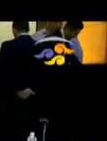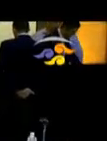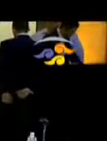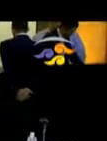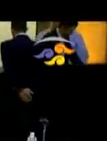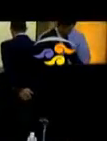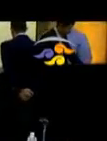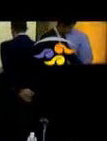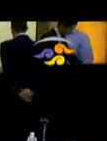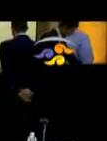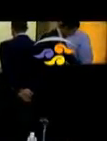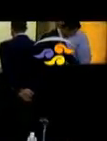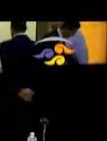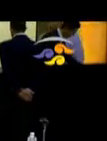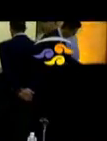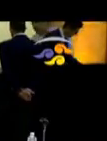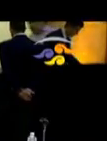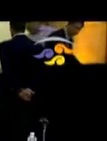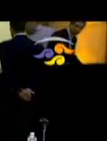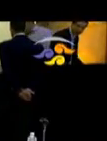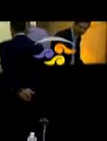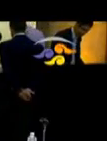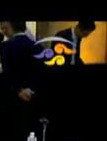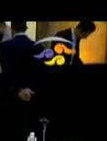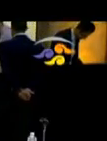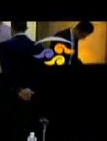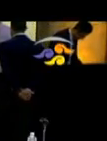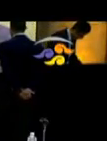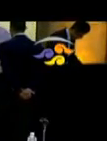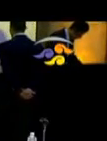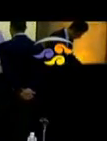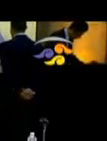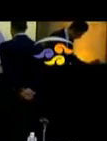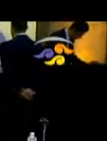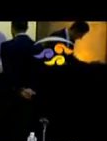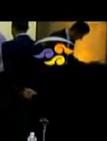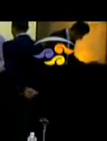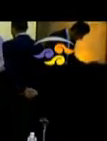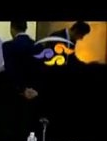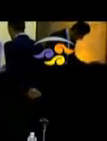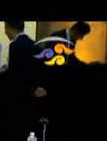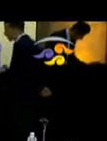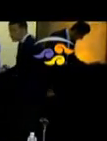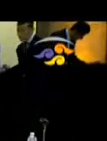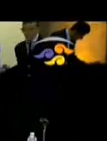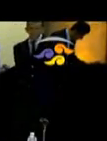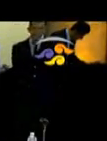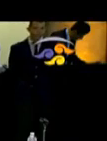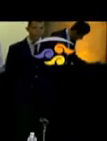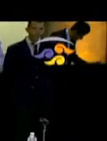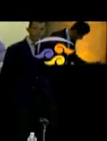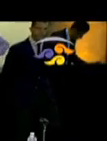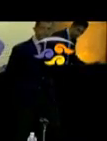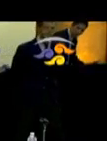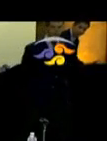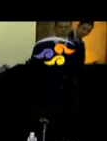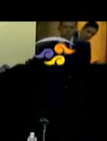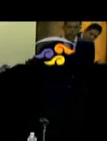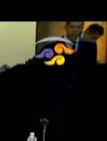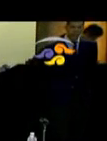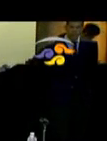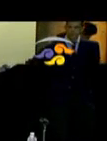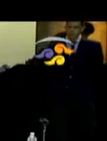Muchas gracias al señor José Luis Samaniego. Y ahora es turno del embajador Porfirio Thierry Muñoz Ledo Chevanier, representante especial de México para